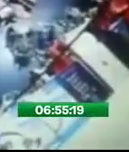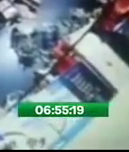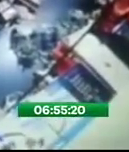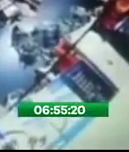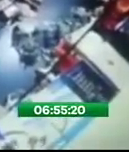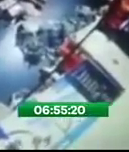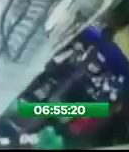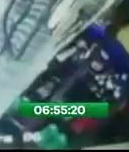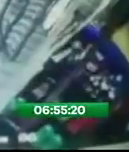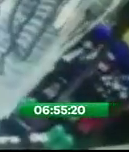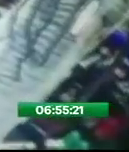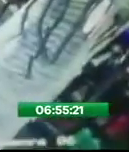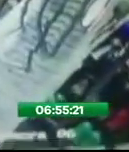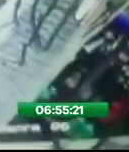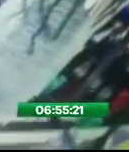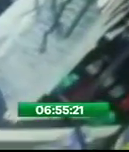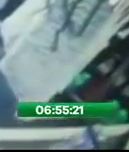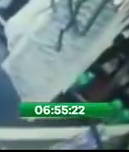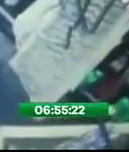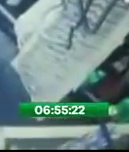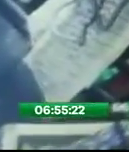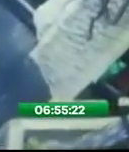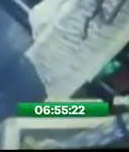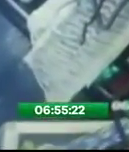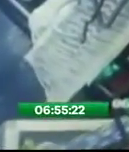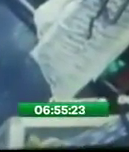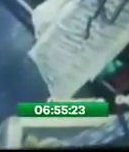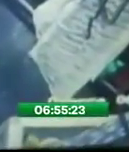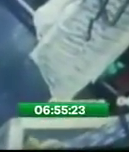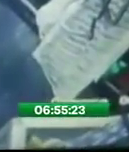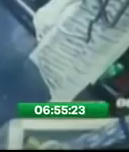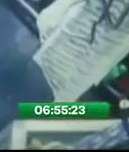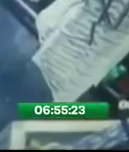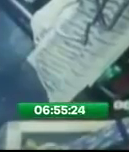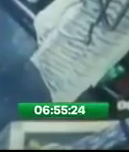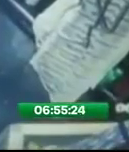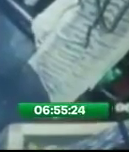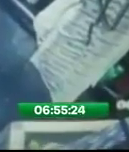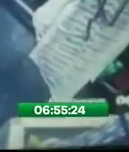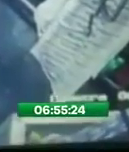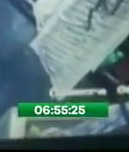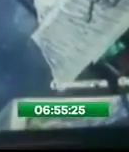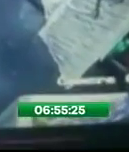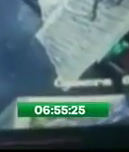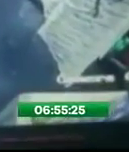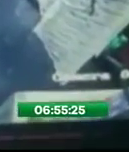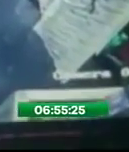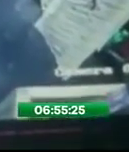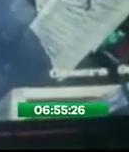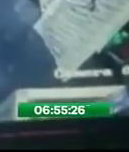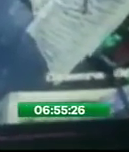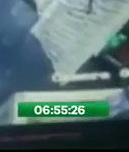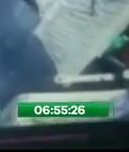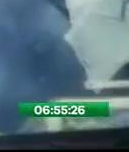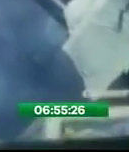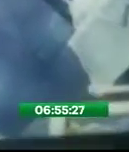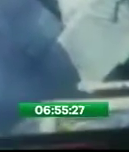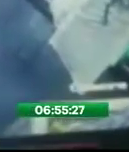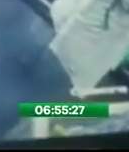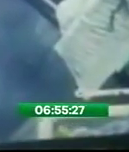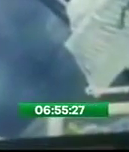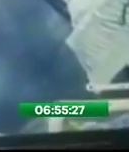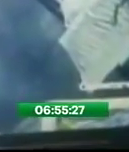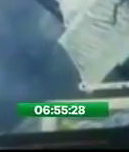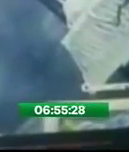sí, la camiseta amarilla. Ahí el hombre se va por allá. En su propio grajo. Ahí. Mira cómo se mete y comienza a sacar todo lo que encuentra en los